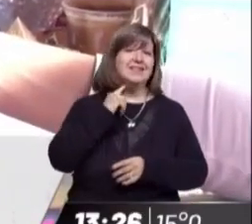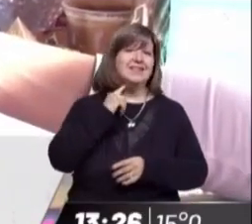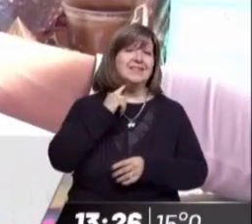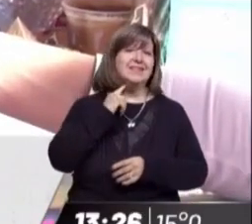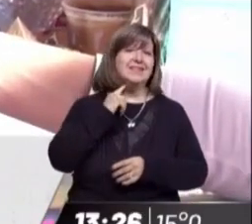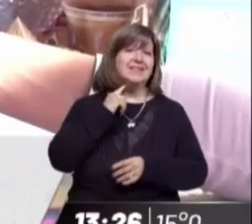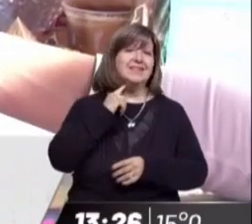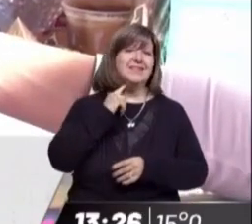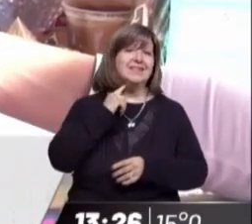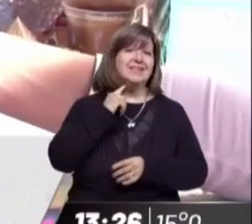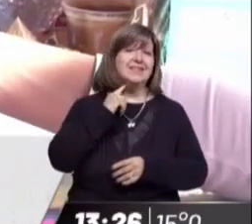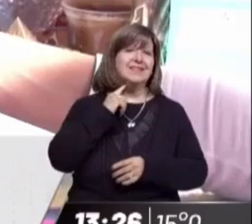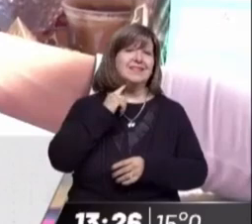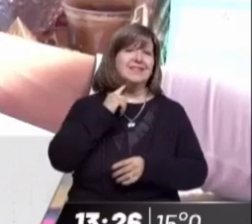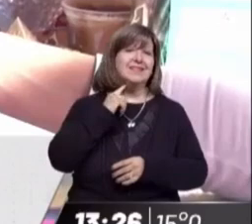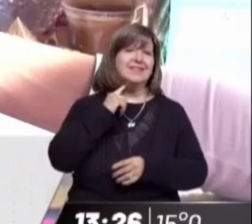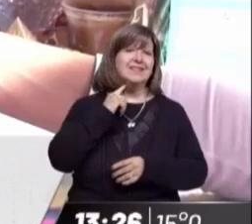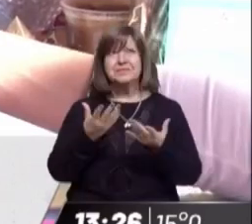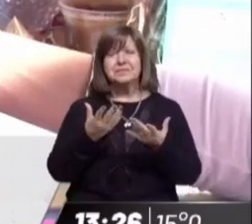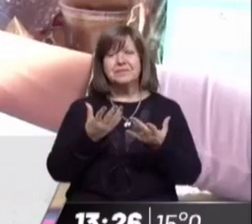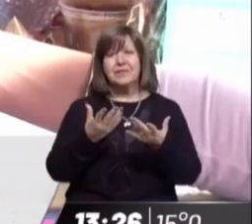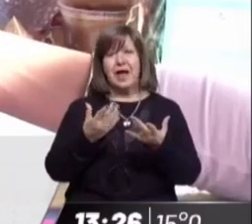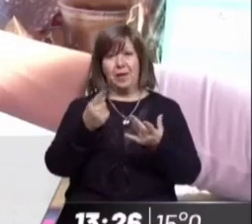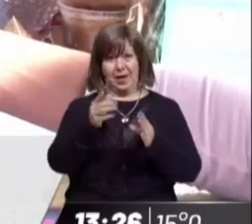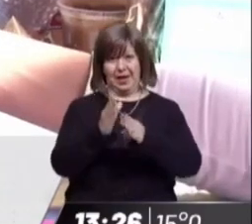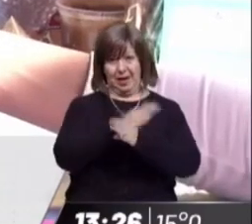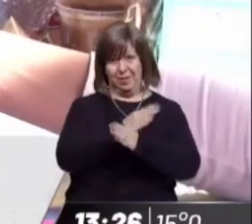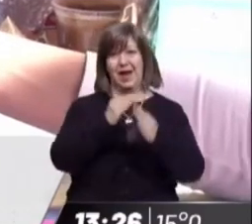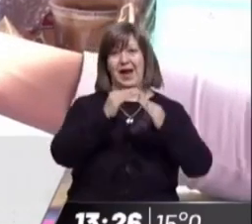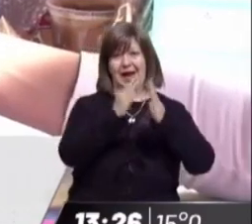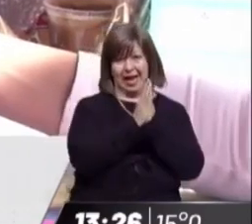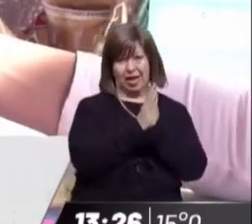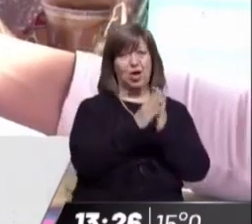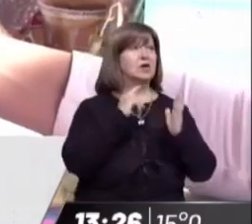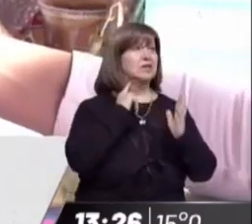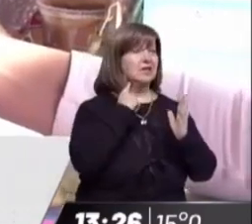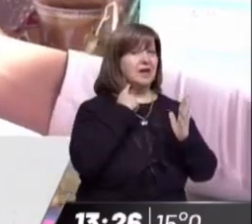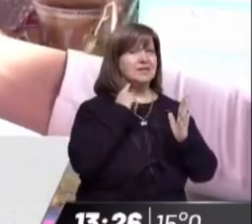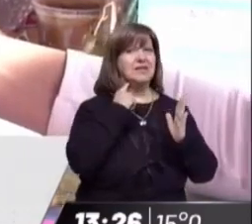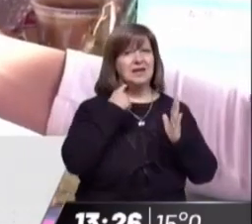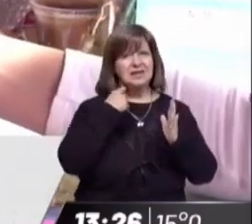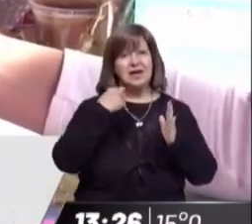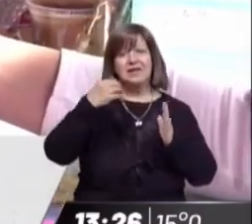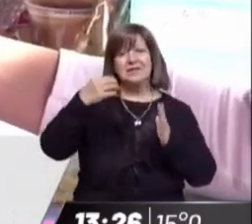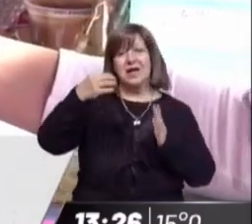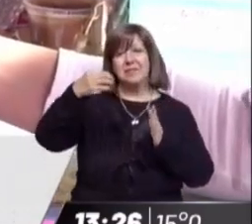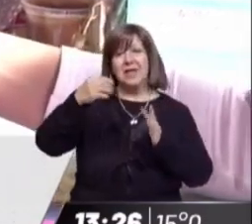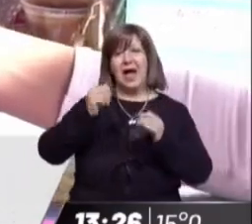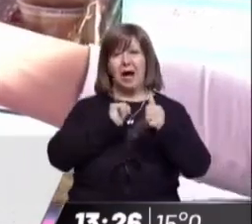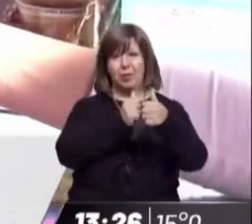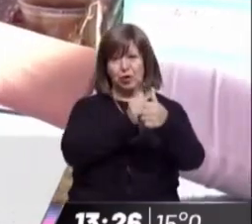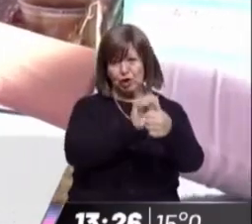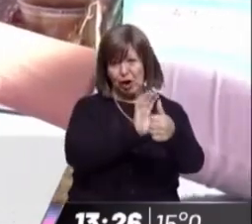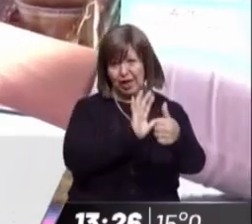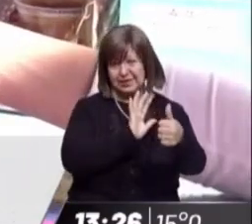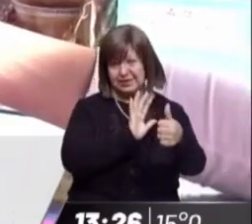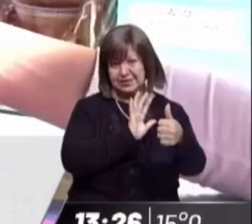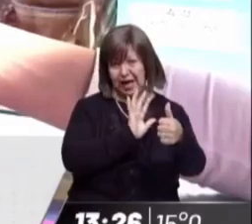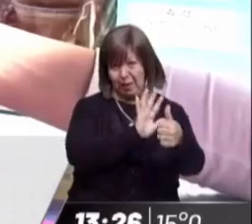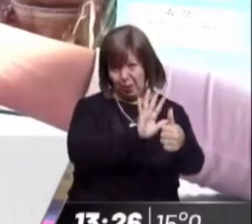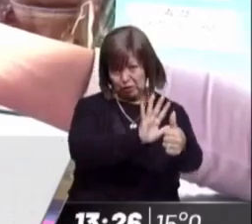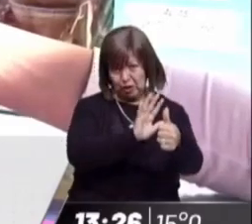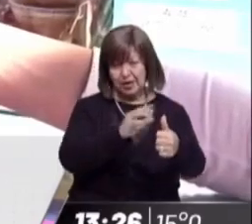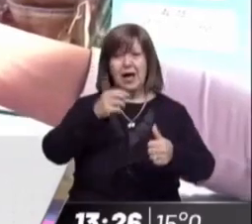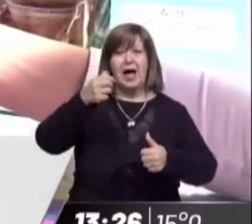relacionado tomemoslo desde la parte religiosa con los 13 Apóstoles este este apóstol